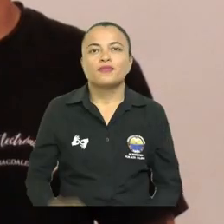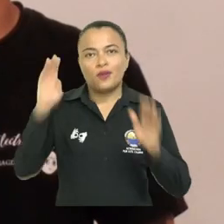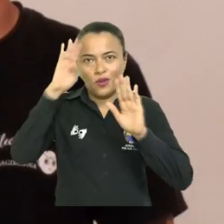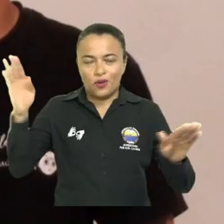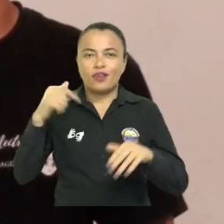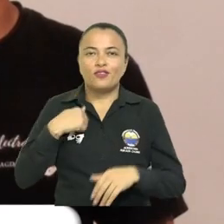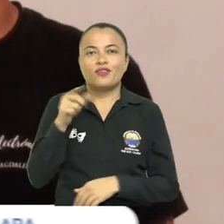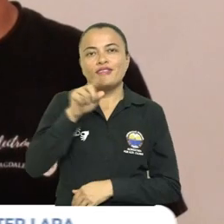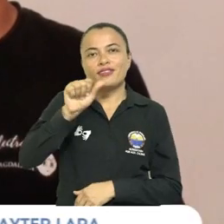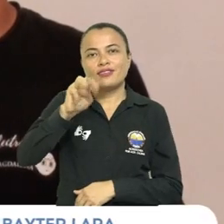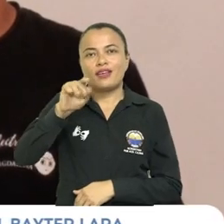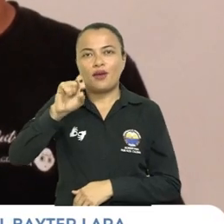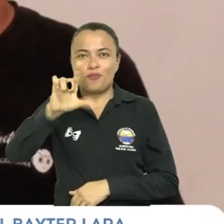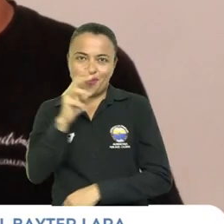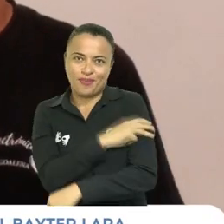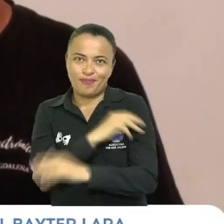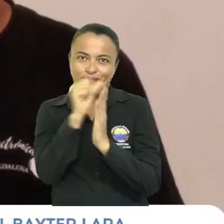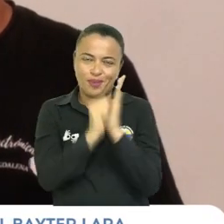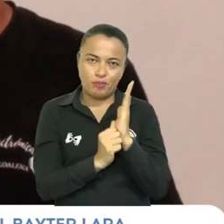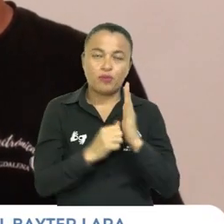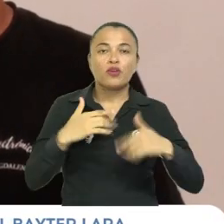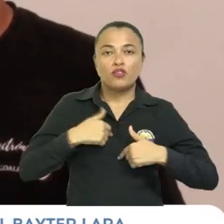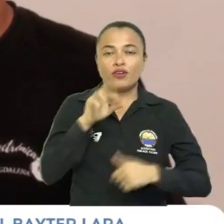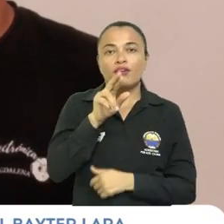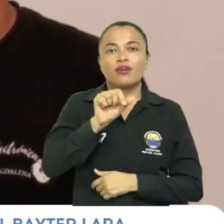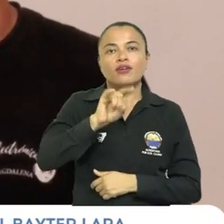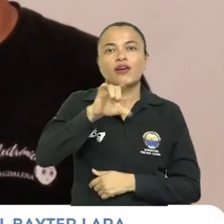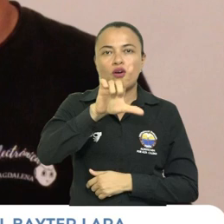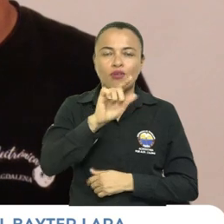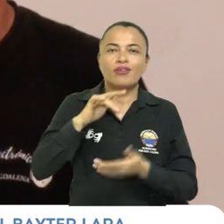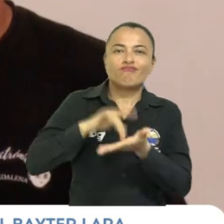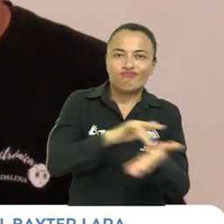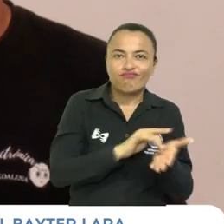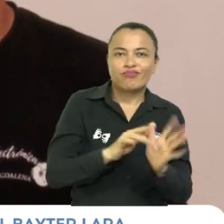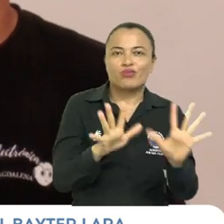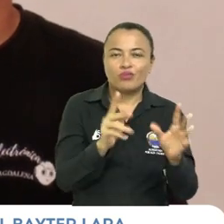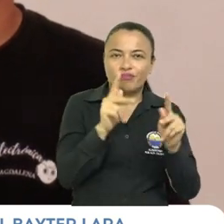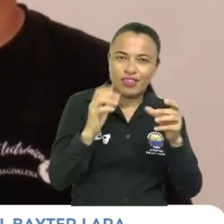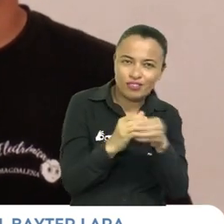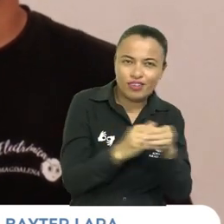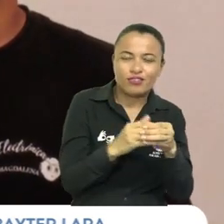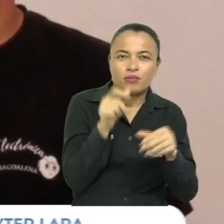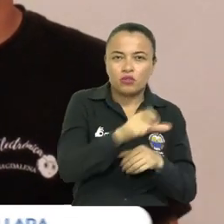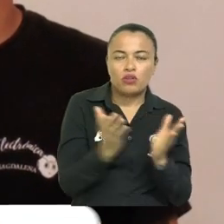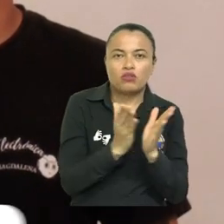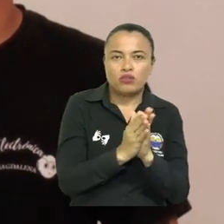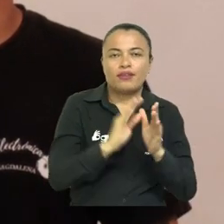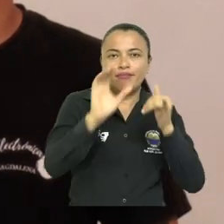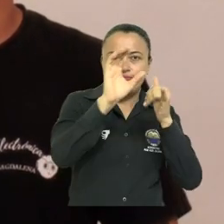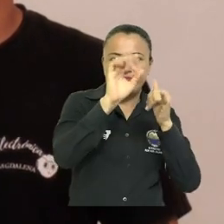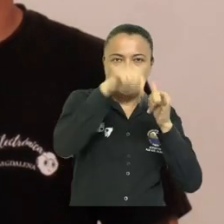Hola, soy Samuel López, tu monitor de programación. Soy Raúl Baiter, miembro activo de la Asociación de Estudiantes de Ingeniería Electrónica. Te queremos informar que somos